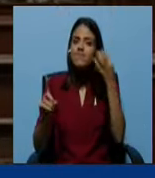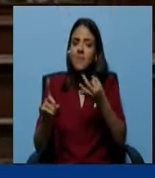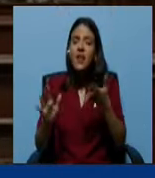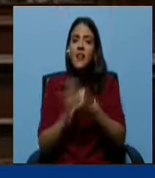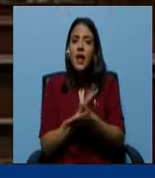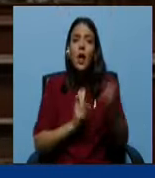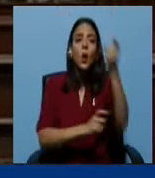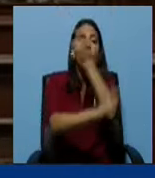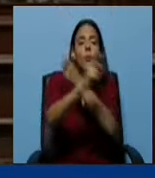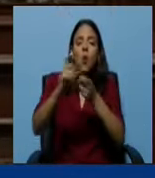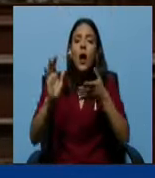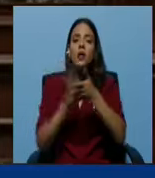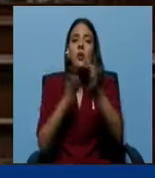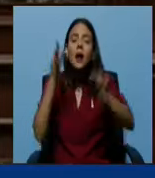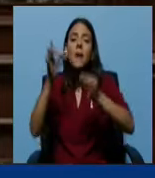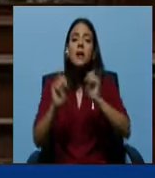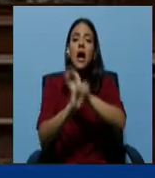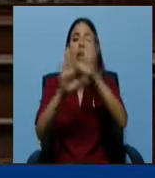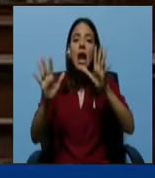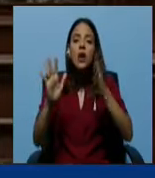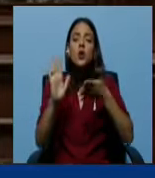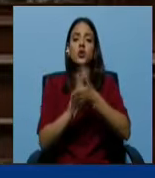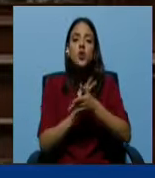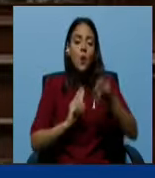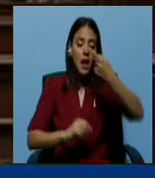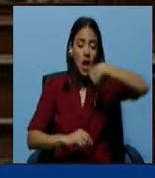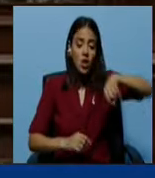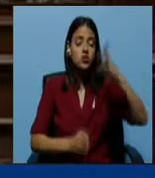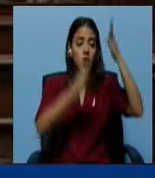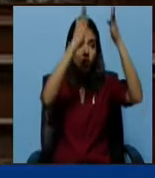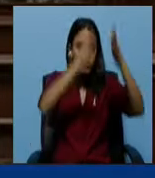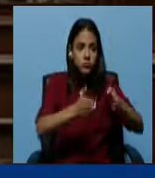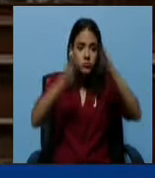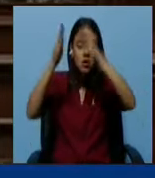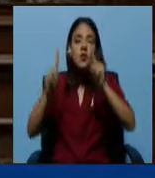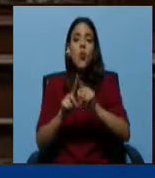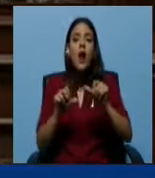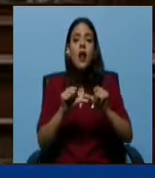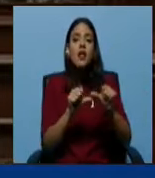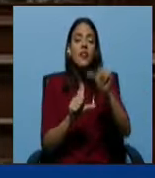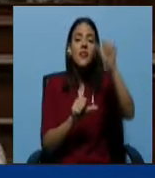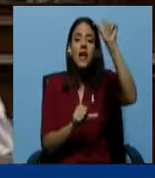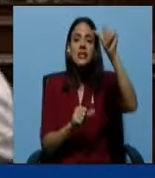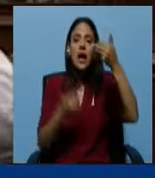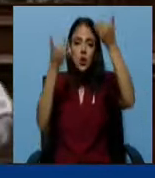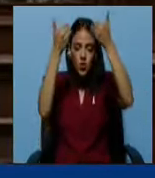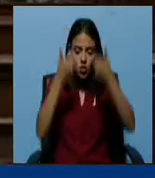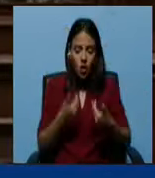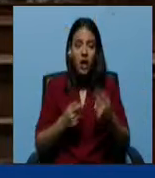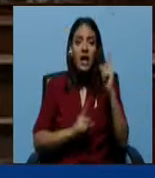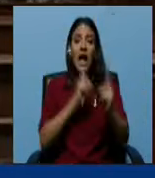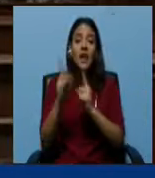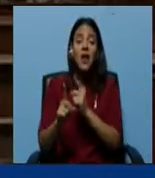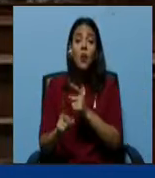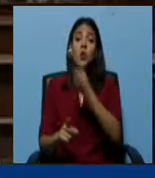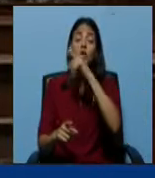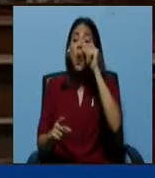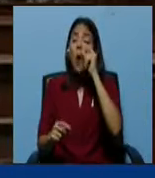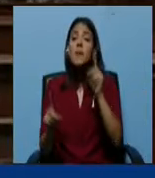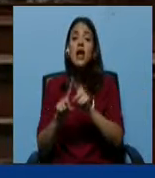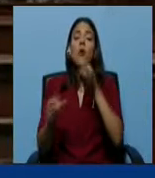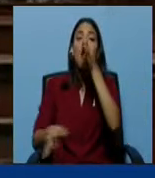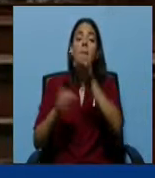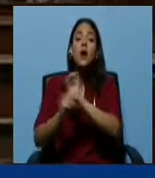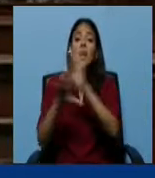caracterizar su desarrollo. Carlos Marx y Federico Engels. Y quedó así para siempre. Quien